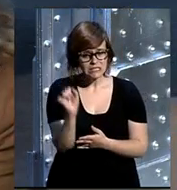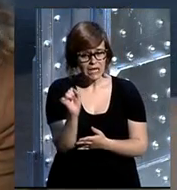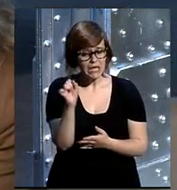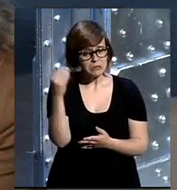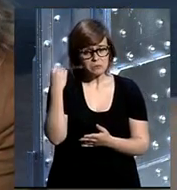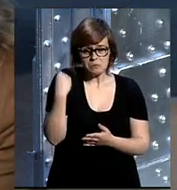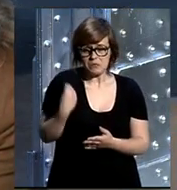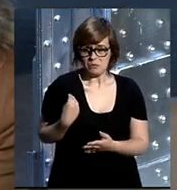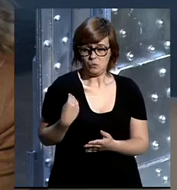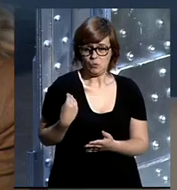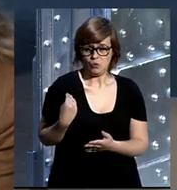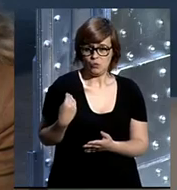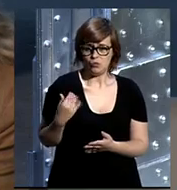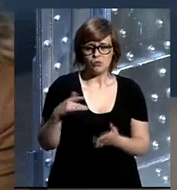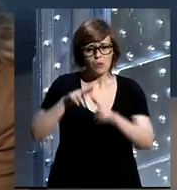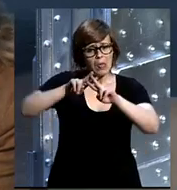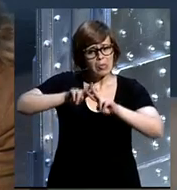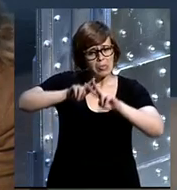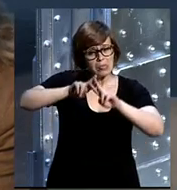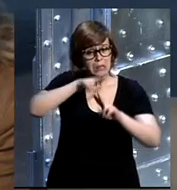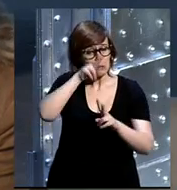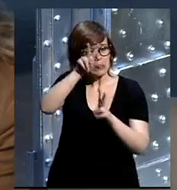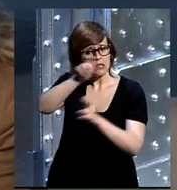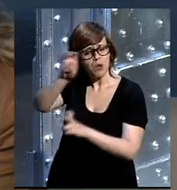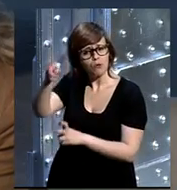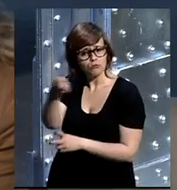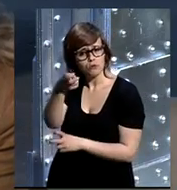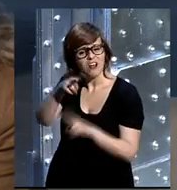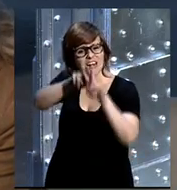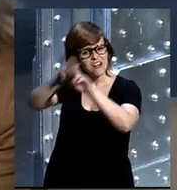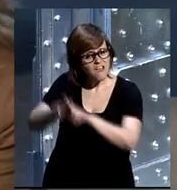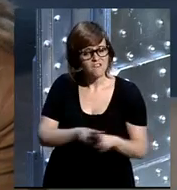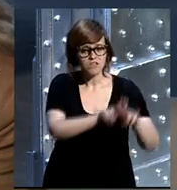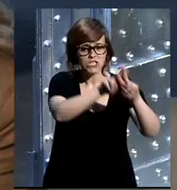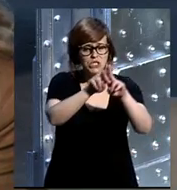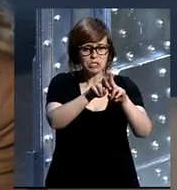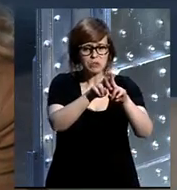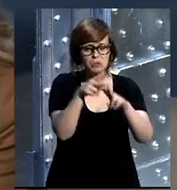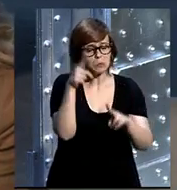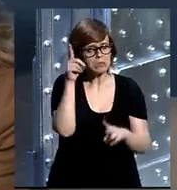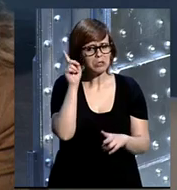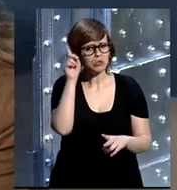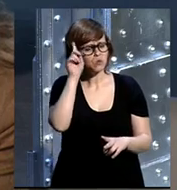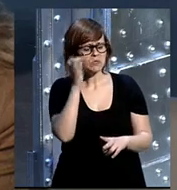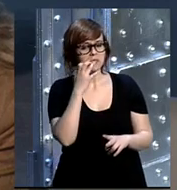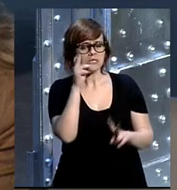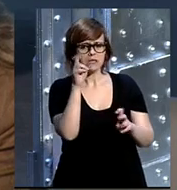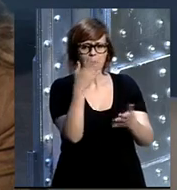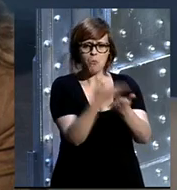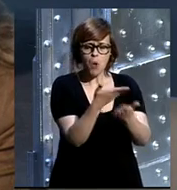y ahora hay otro asunto vinculado, que es una revisión, pues una propuesta realmente